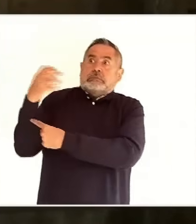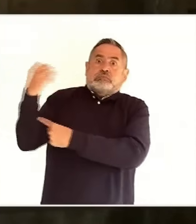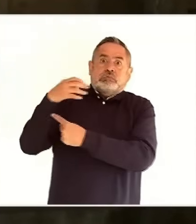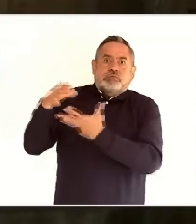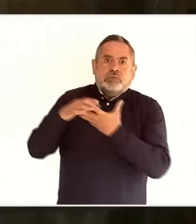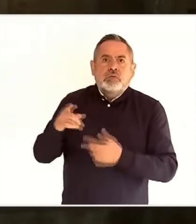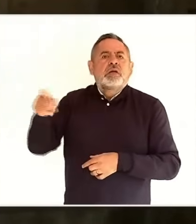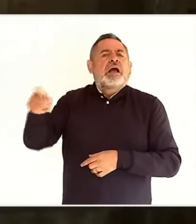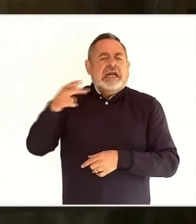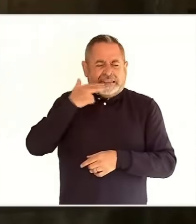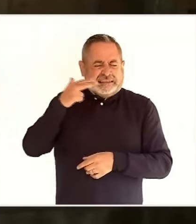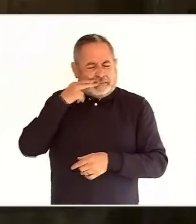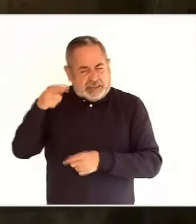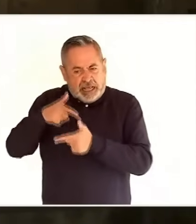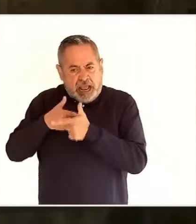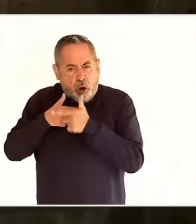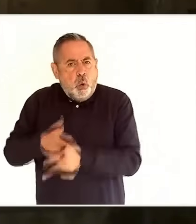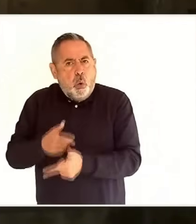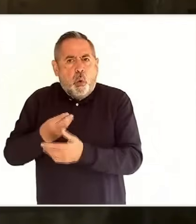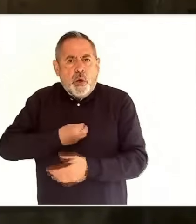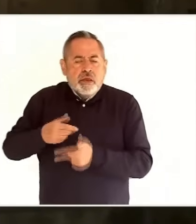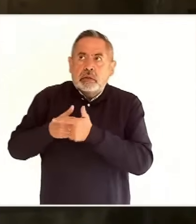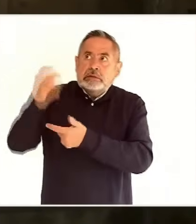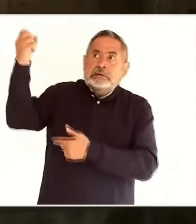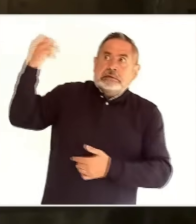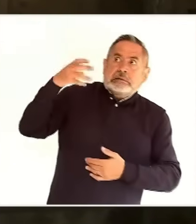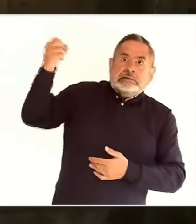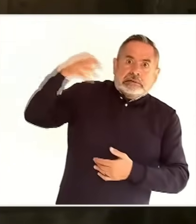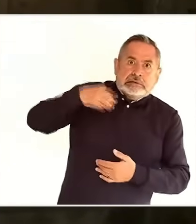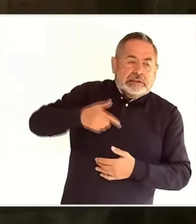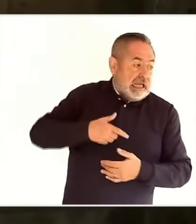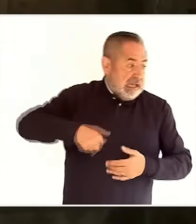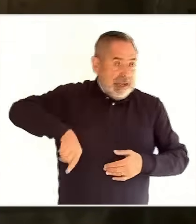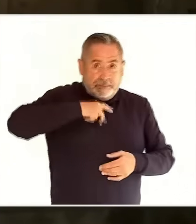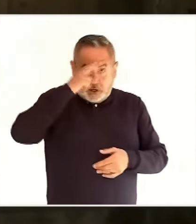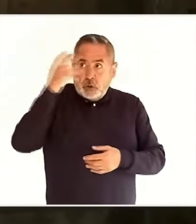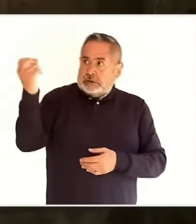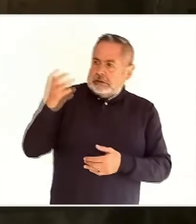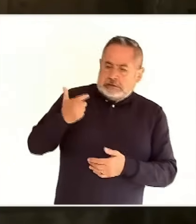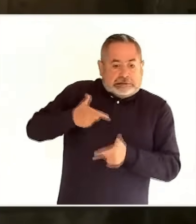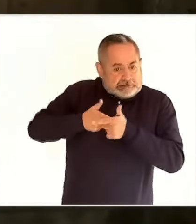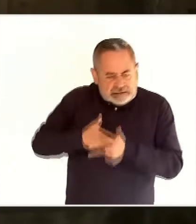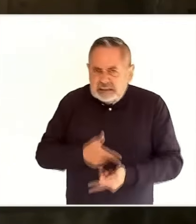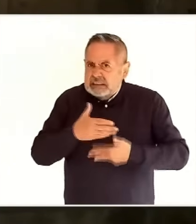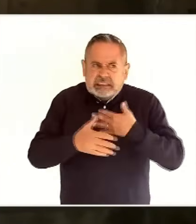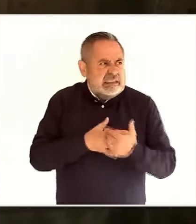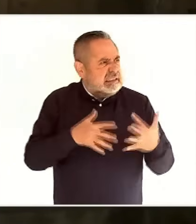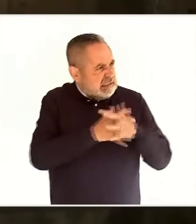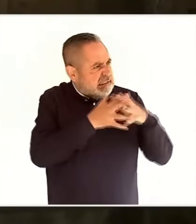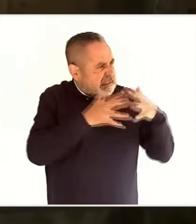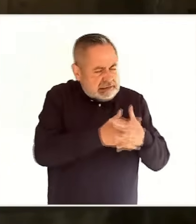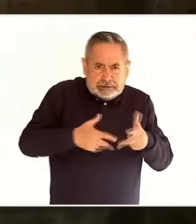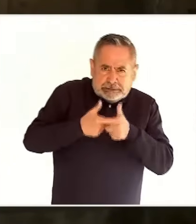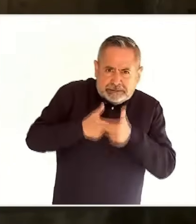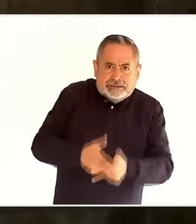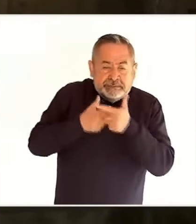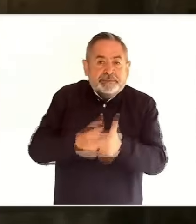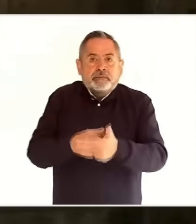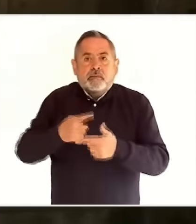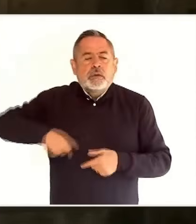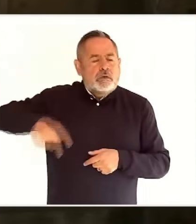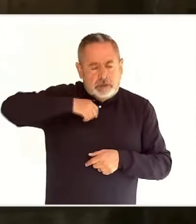en trincheras de resistencia, donde cada gesto solidario se convertía en esperanza para